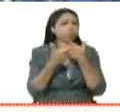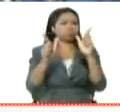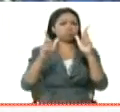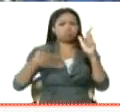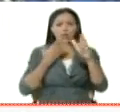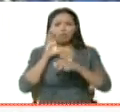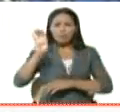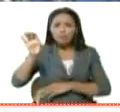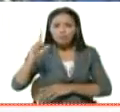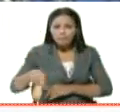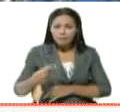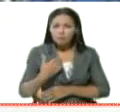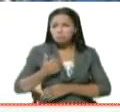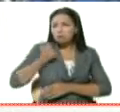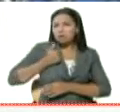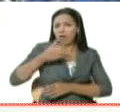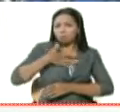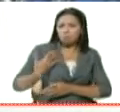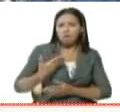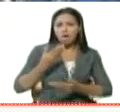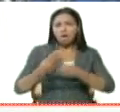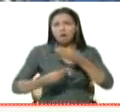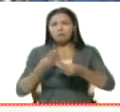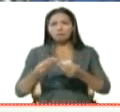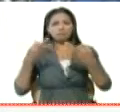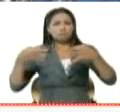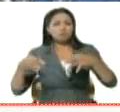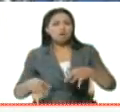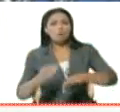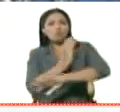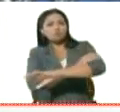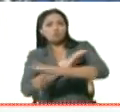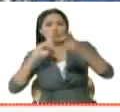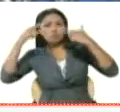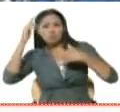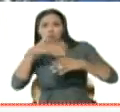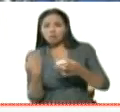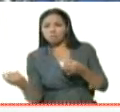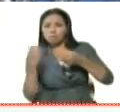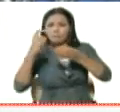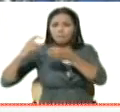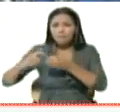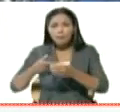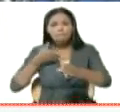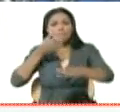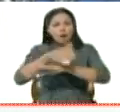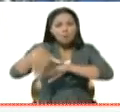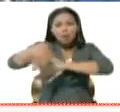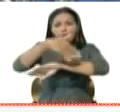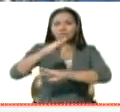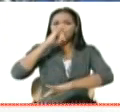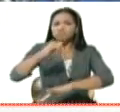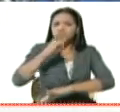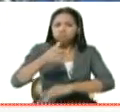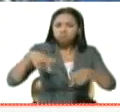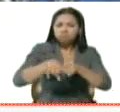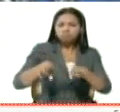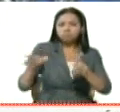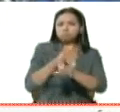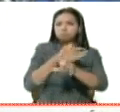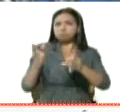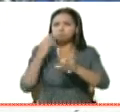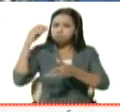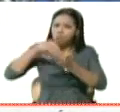el país, cualquiera que sea su origen o naturaleza, y todo aquel que se quiera sumar, vamos a irnos a la calle a denunciar este tipo de cosas,